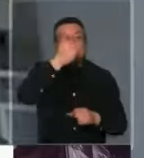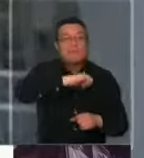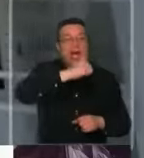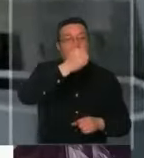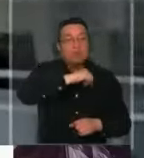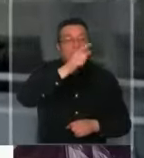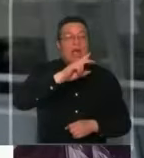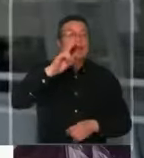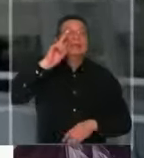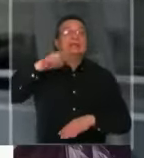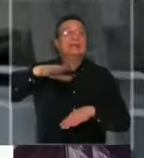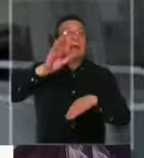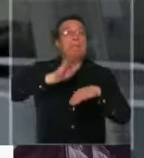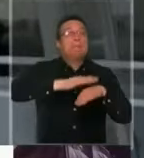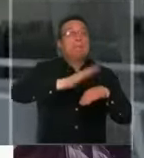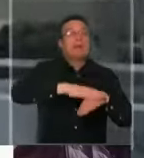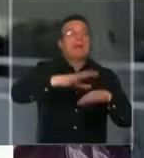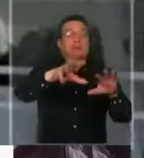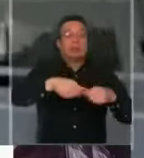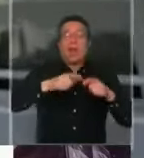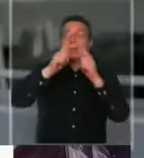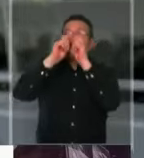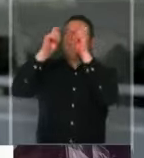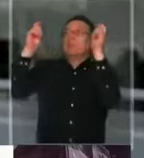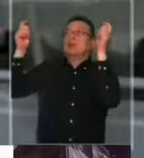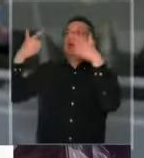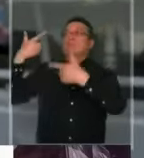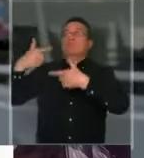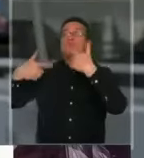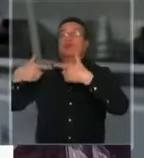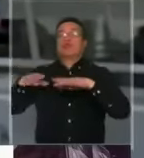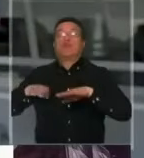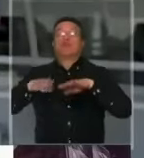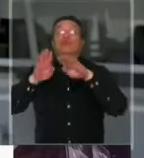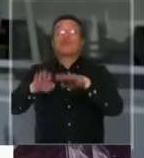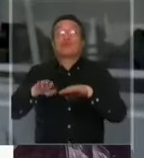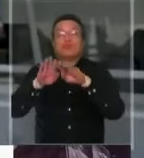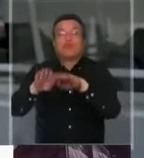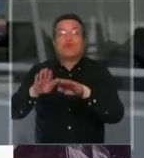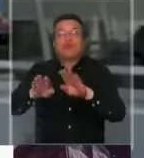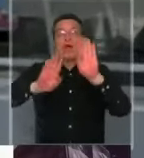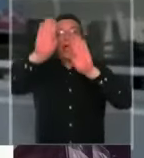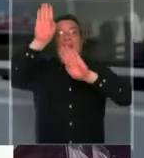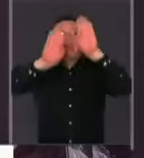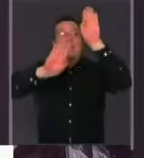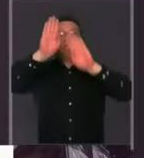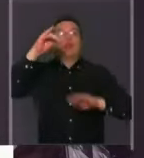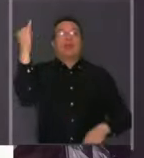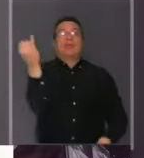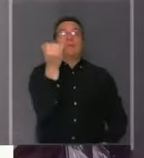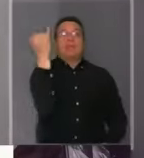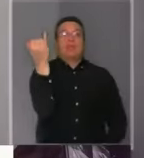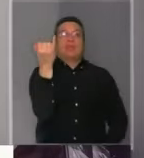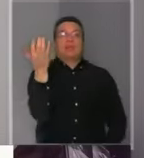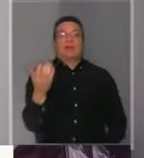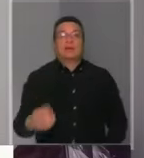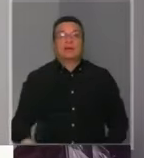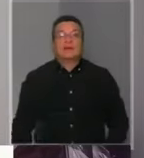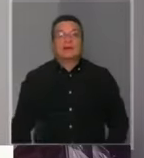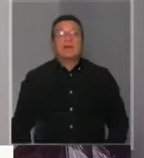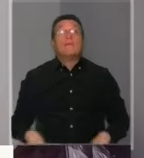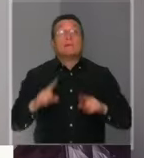sin consentimiento, para una campaña política, para patrocinar a un candidato independiente. De acuerdo con